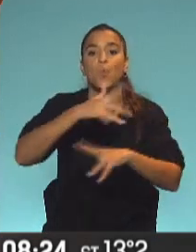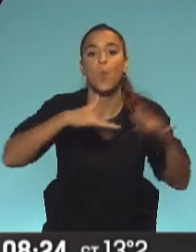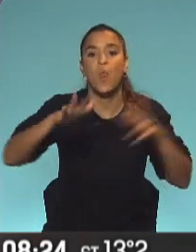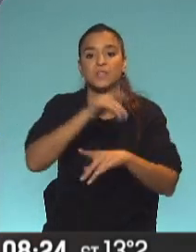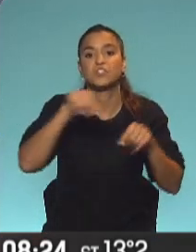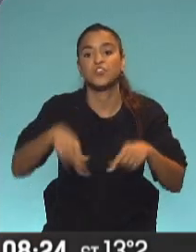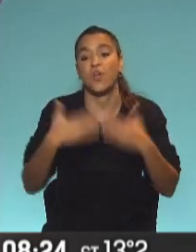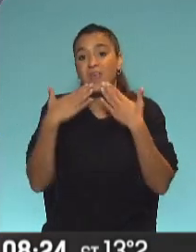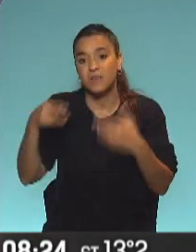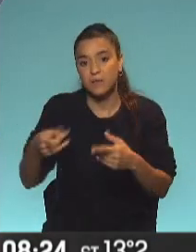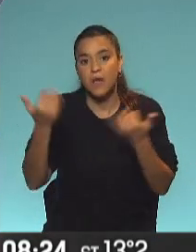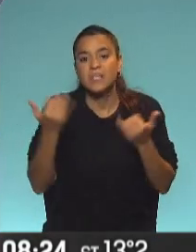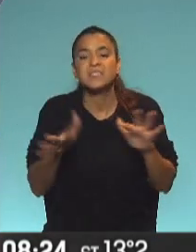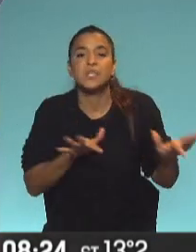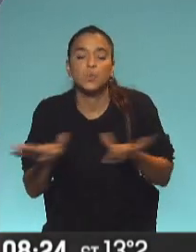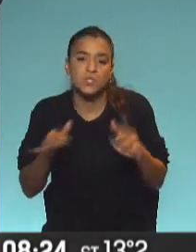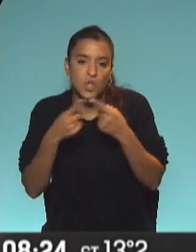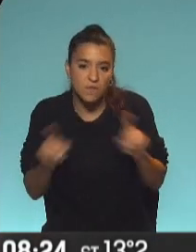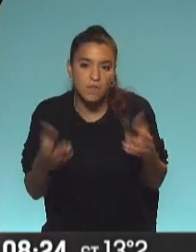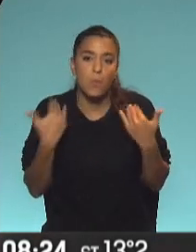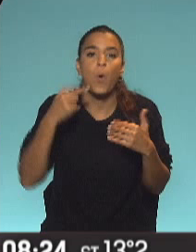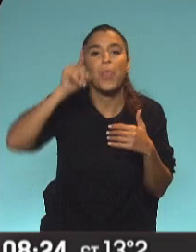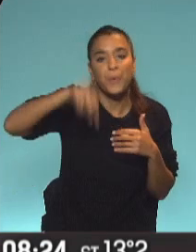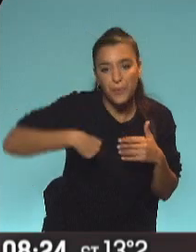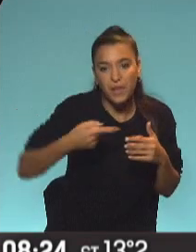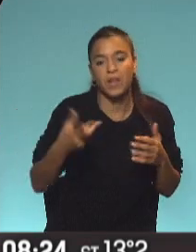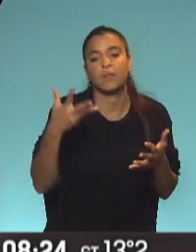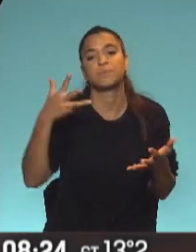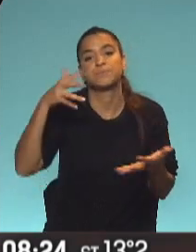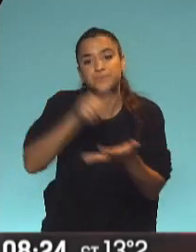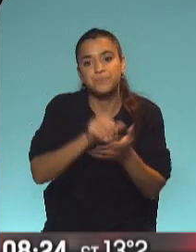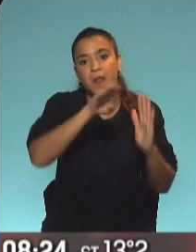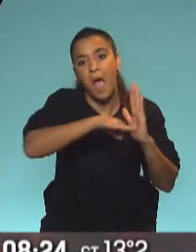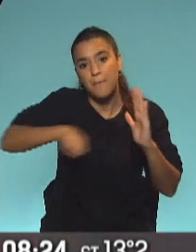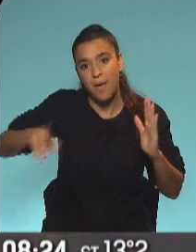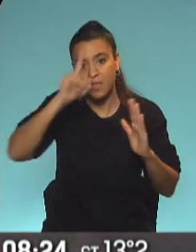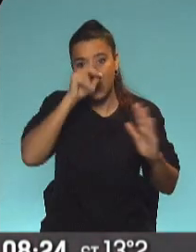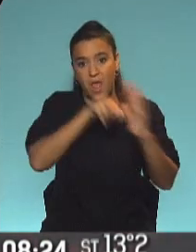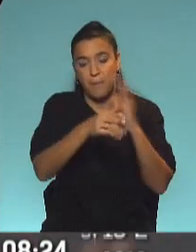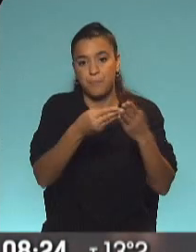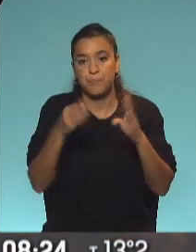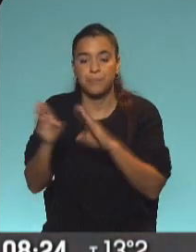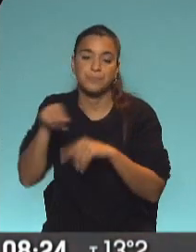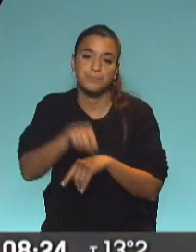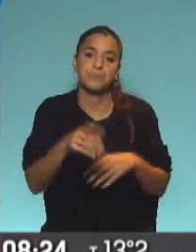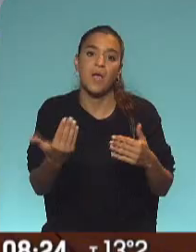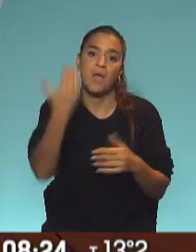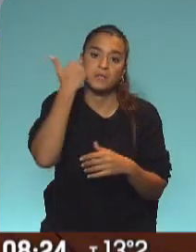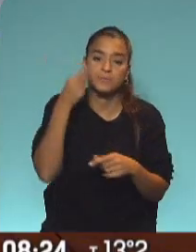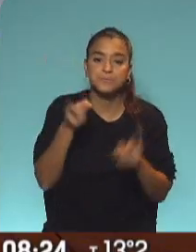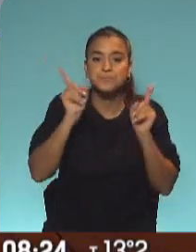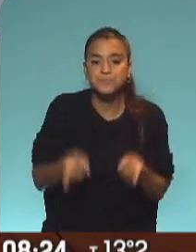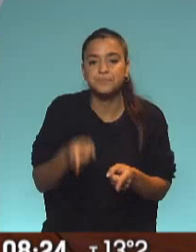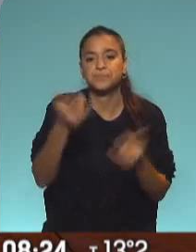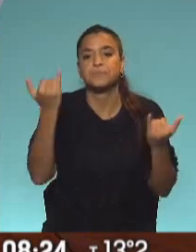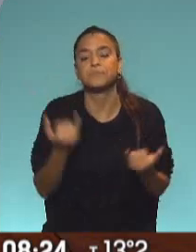que genera que haya otras situaciones que puedan derivar en la ocupación de una cama de terapia intensiva, como el caso de los accidentes. Pero también nos